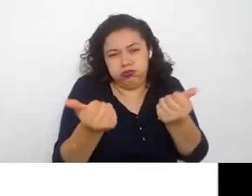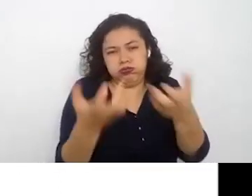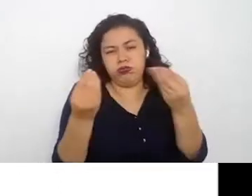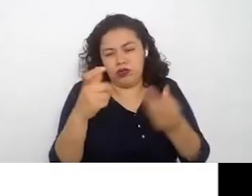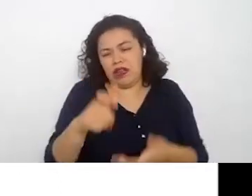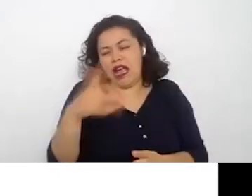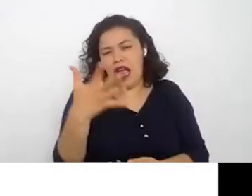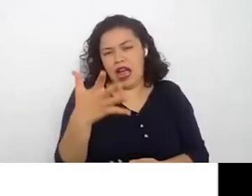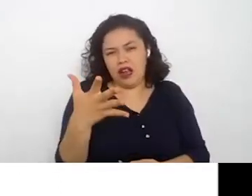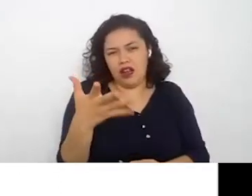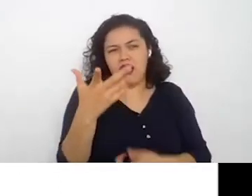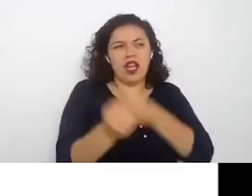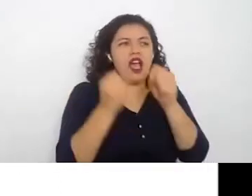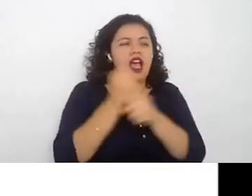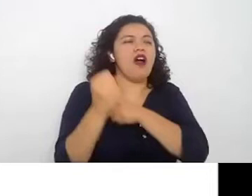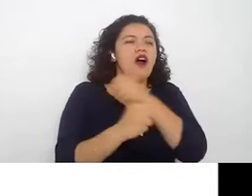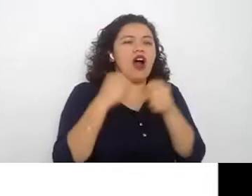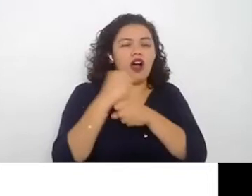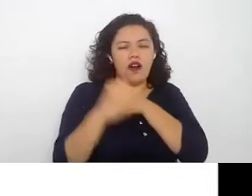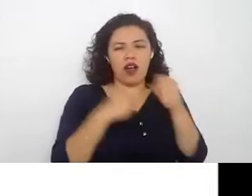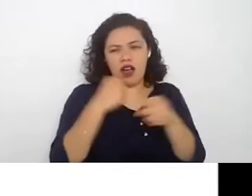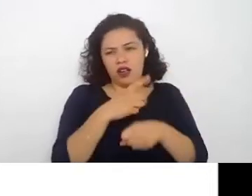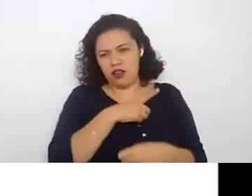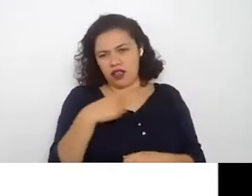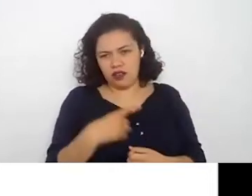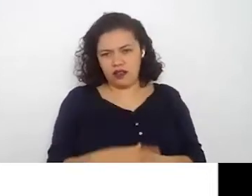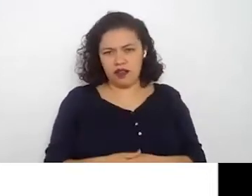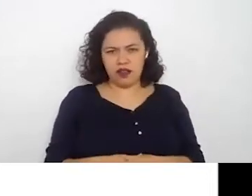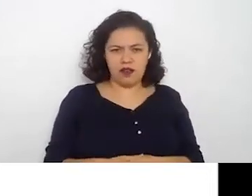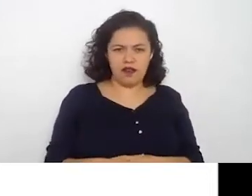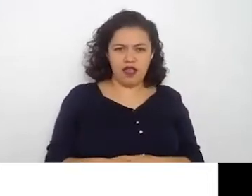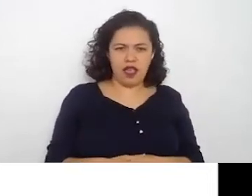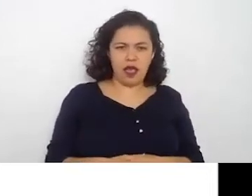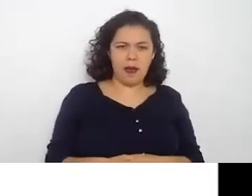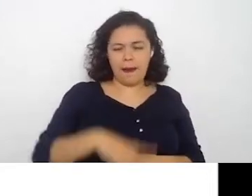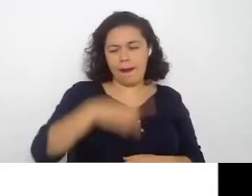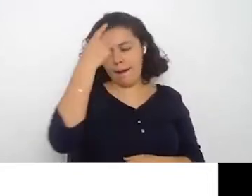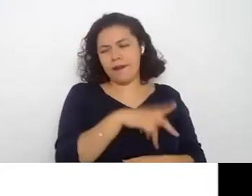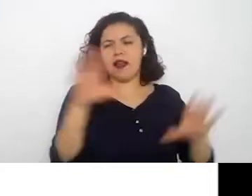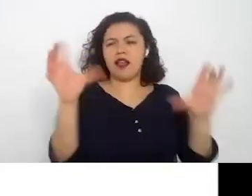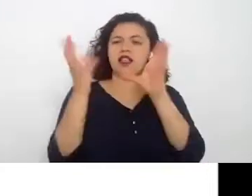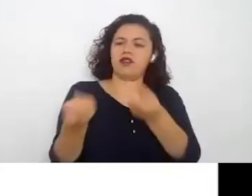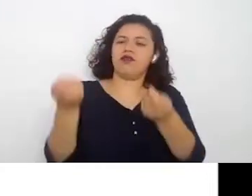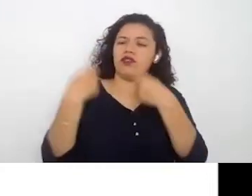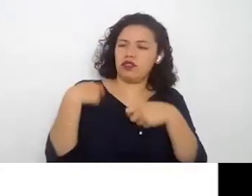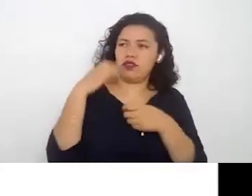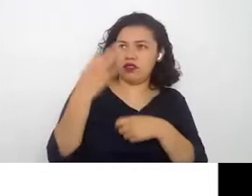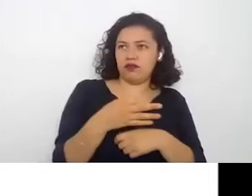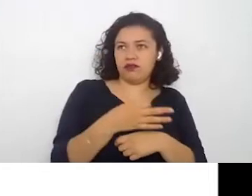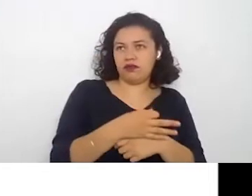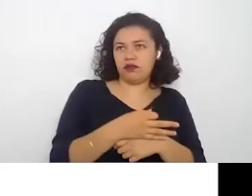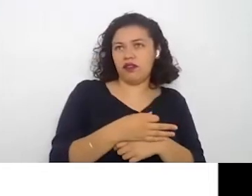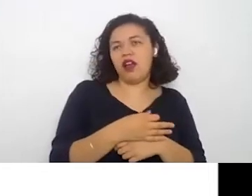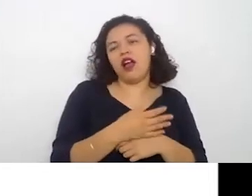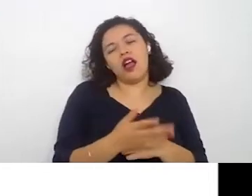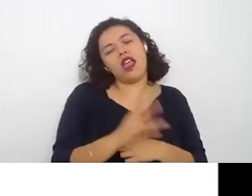tendría que ser cada año, de forma continua para mantener la donataria. Afortunadamente no hay